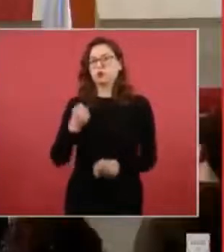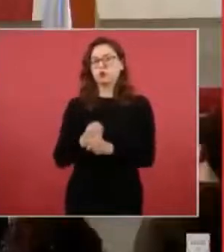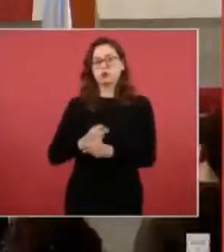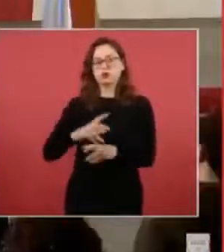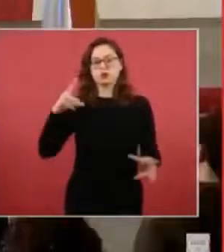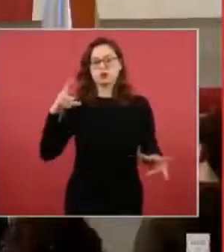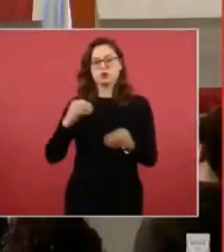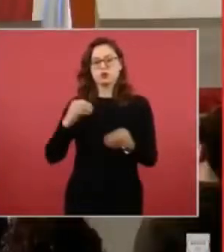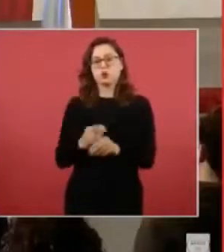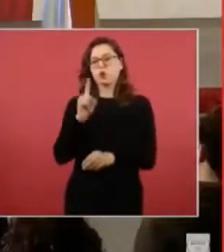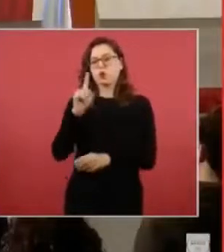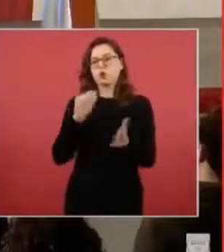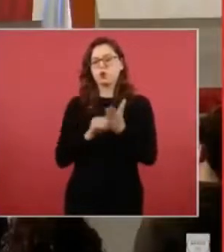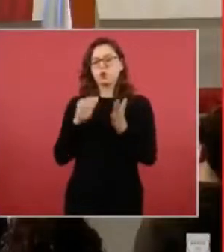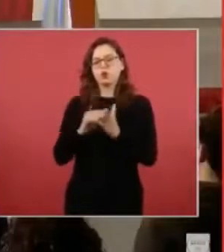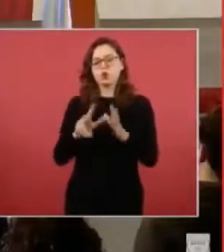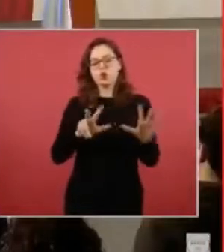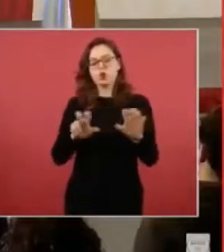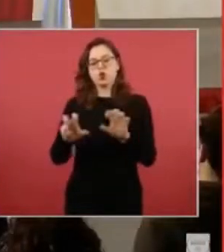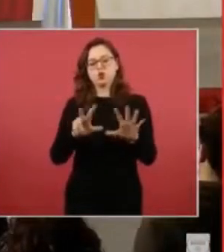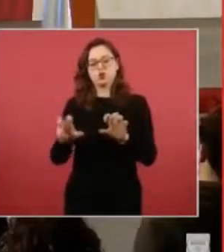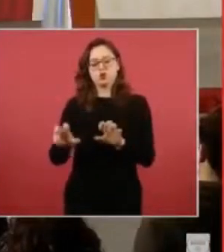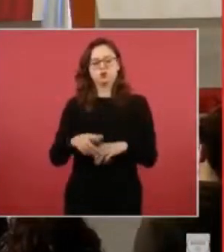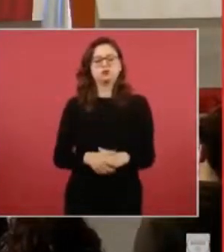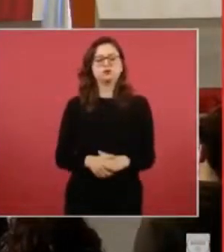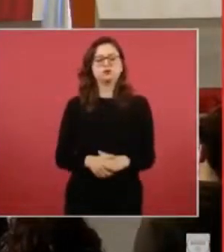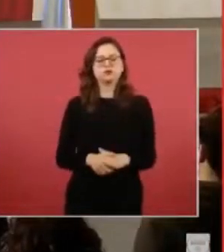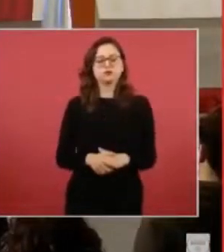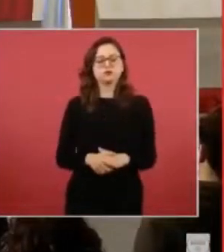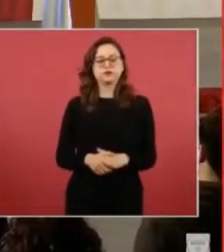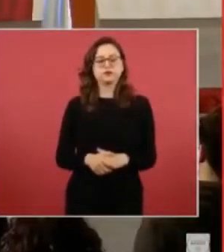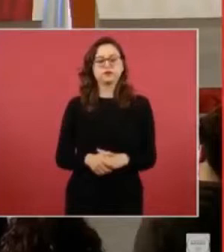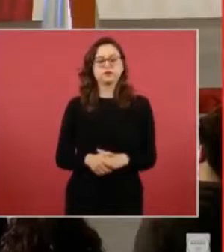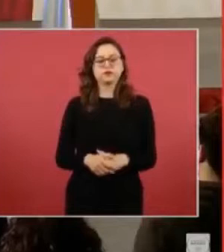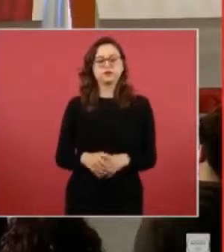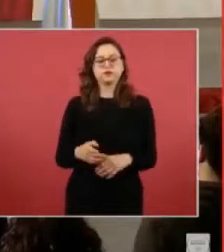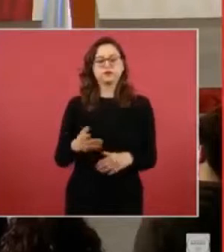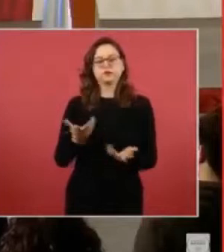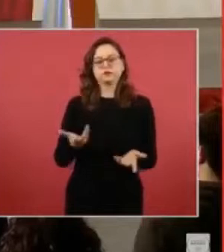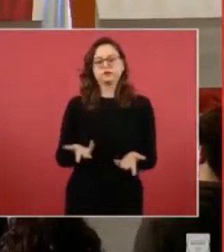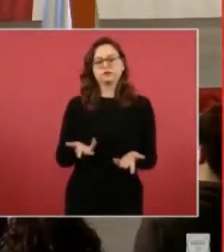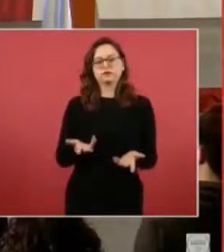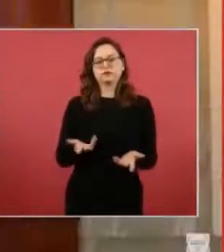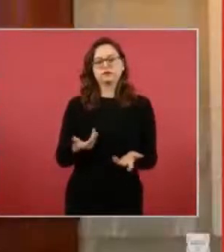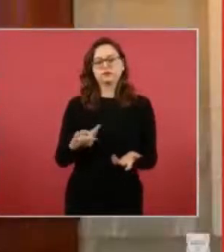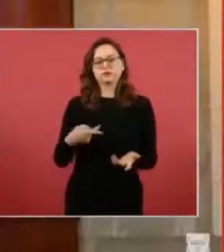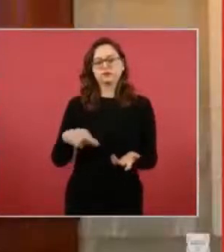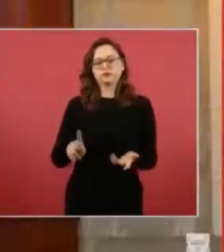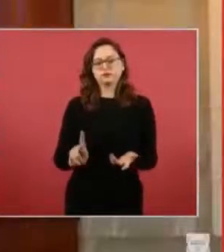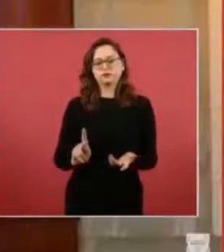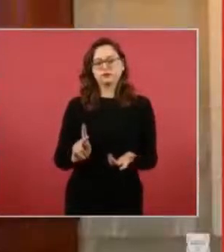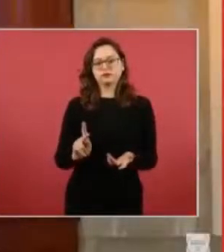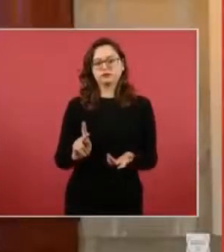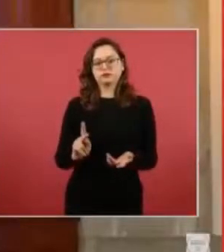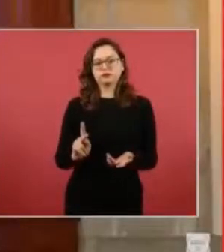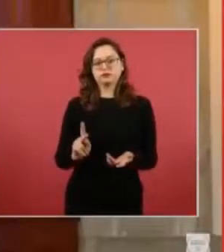un millón 800 pero el bruto pues deben de ser como 3 millones